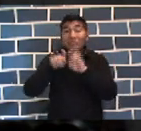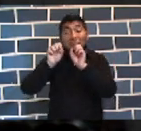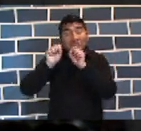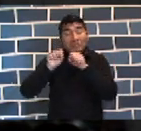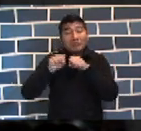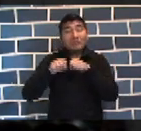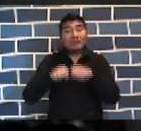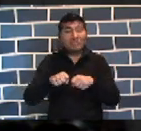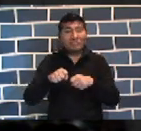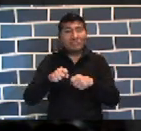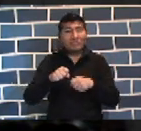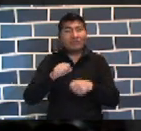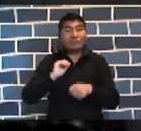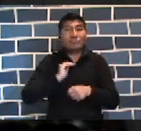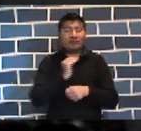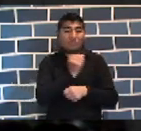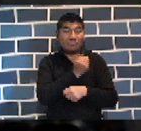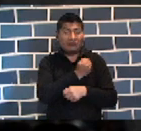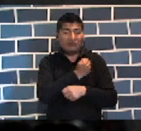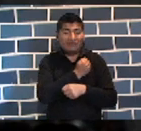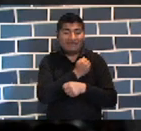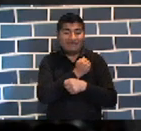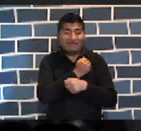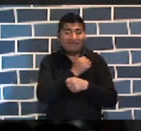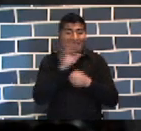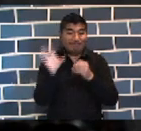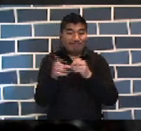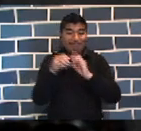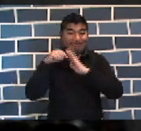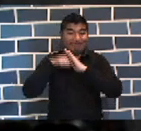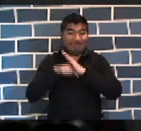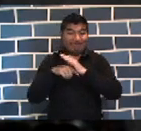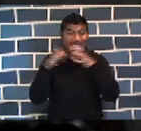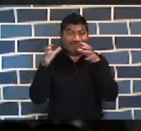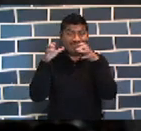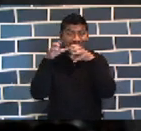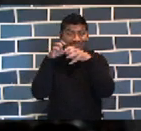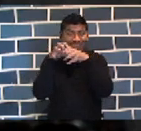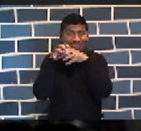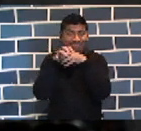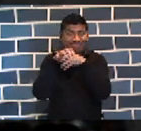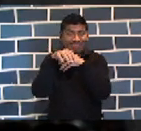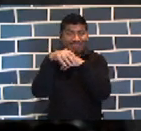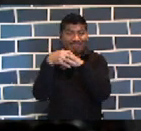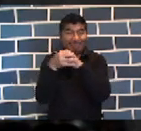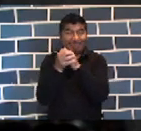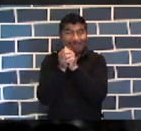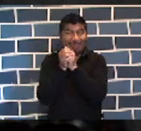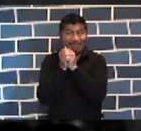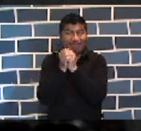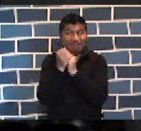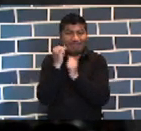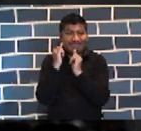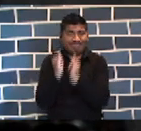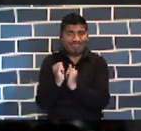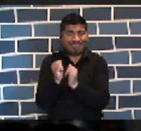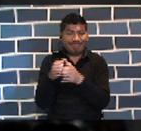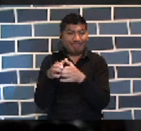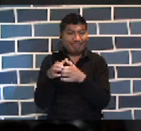potenciar nuestro autoaislamiento como una telaraña que atrapa. Por